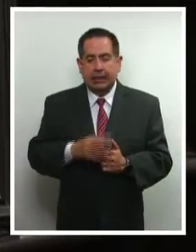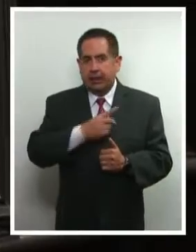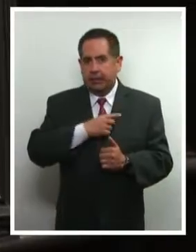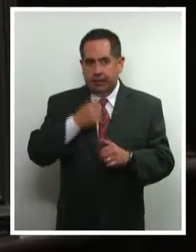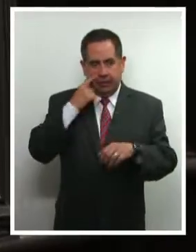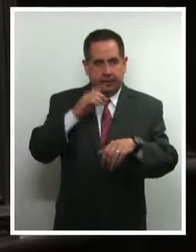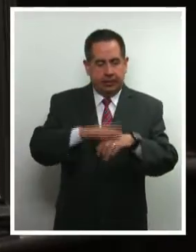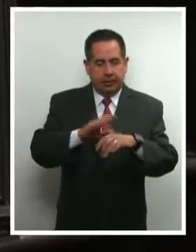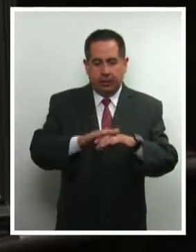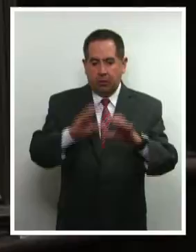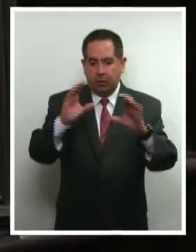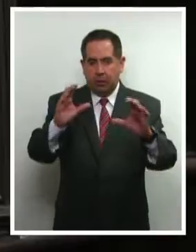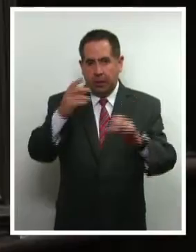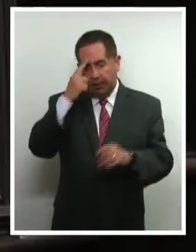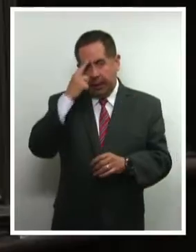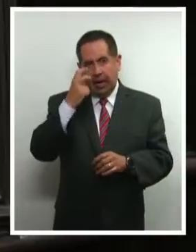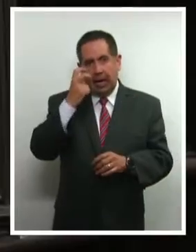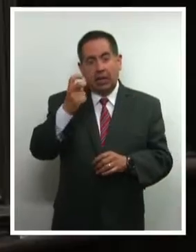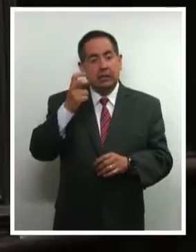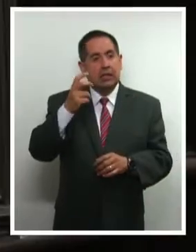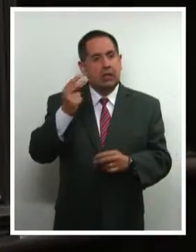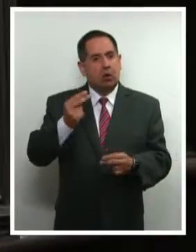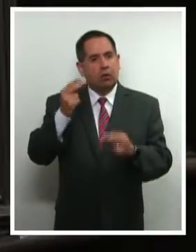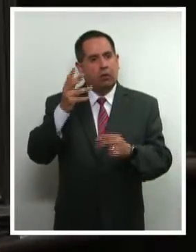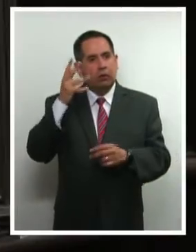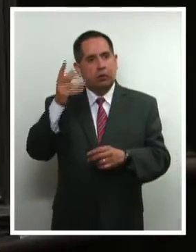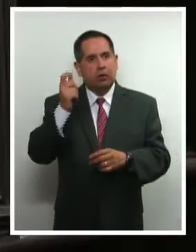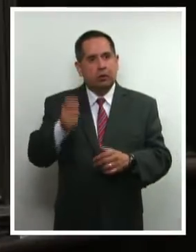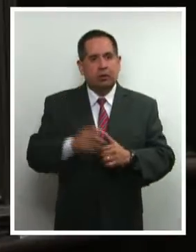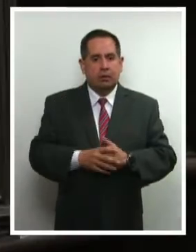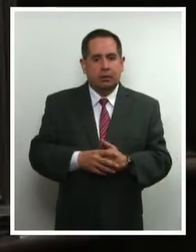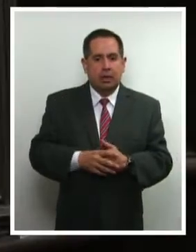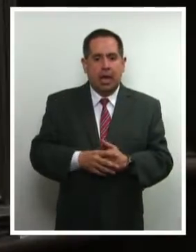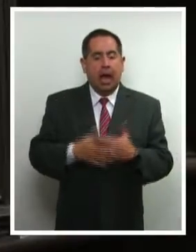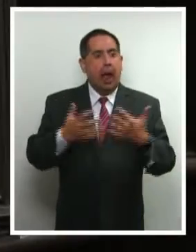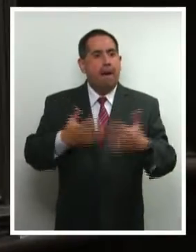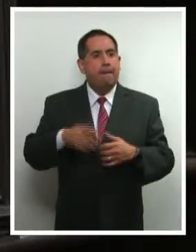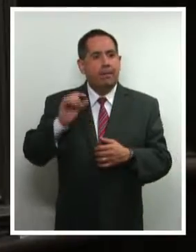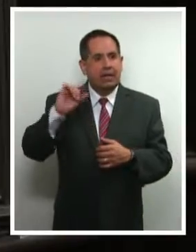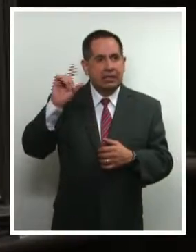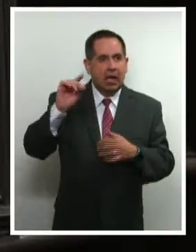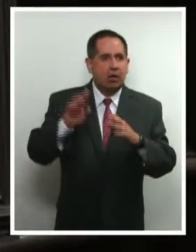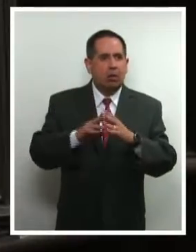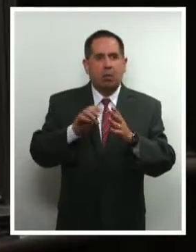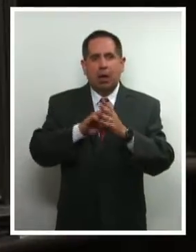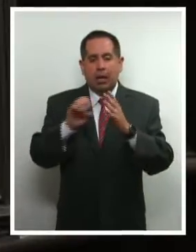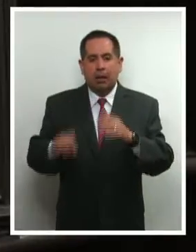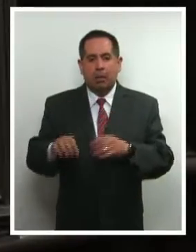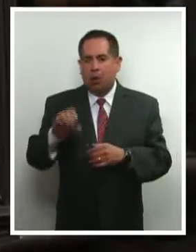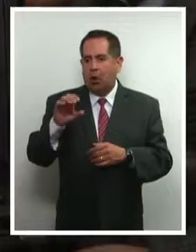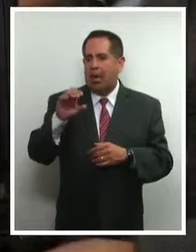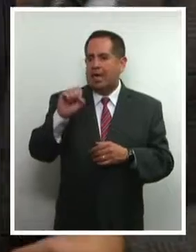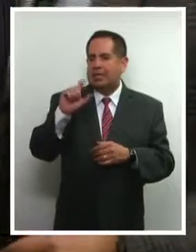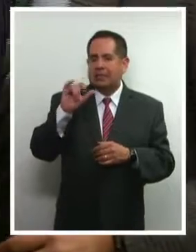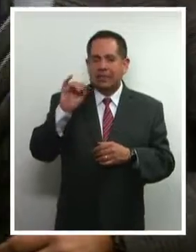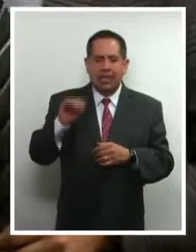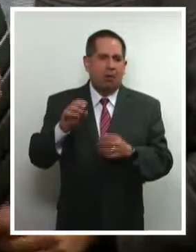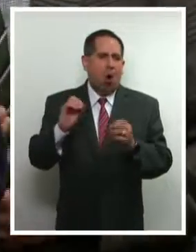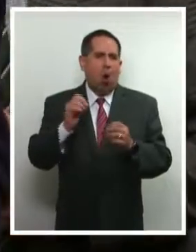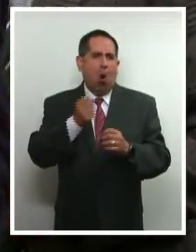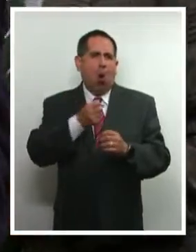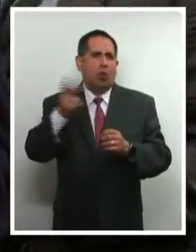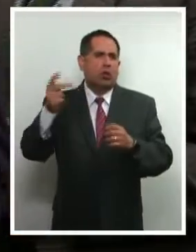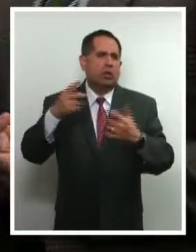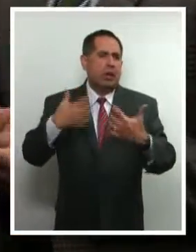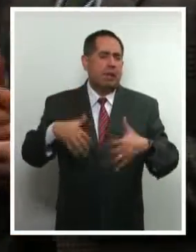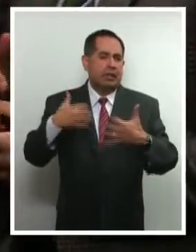alertas a este futuro negocio, ¿no? Empresarios seguramente como don Carlos Slim u otros